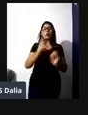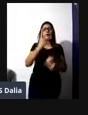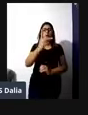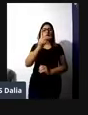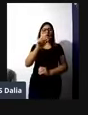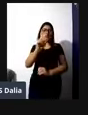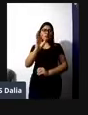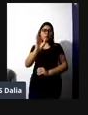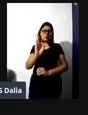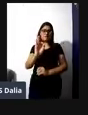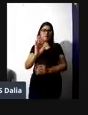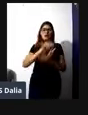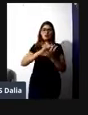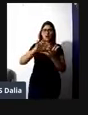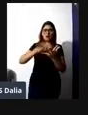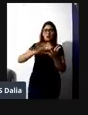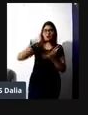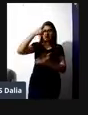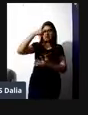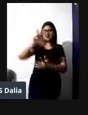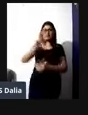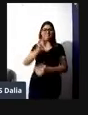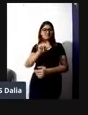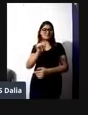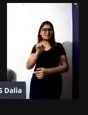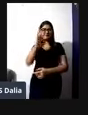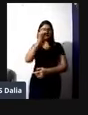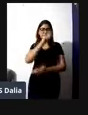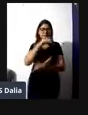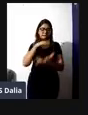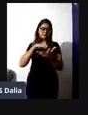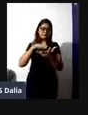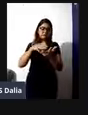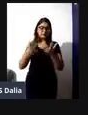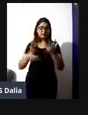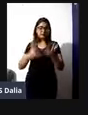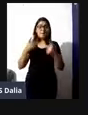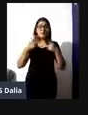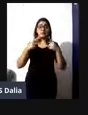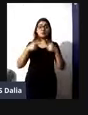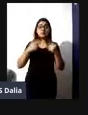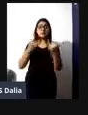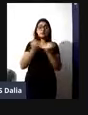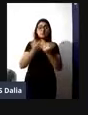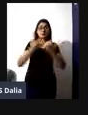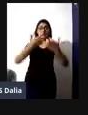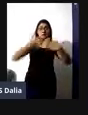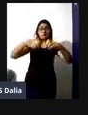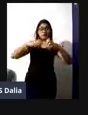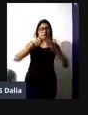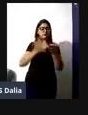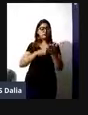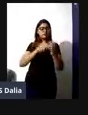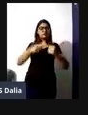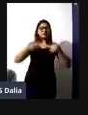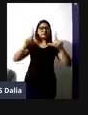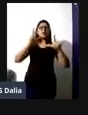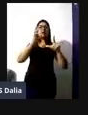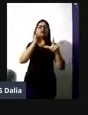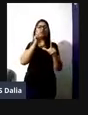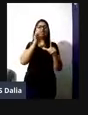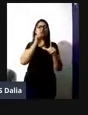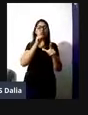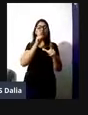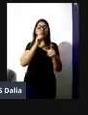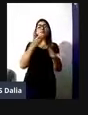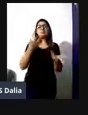son de lectura sencilla, que los lectores de la computadora no lo permiten leer. Entonces, en